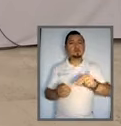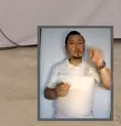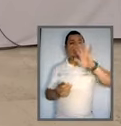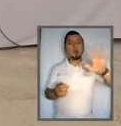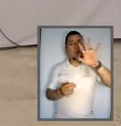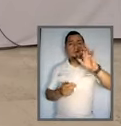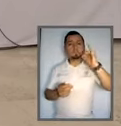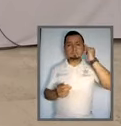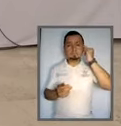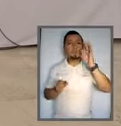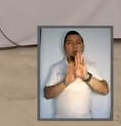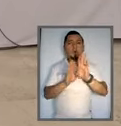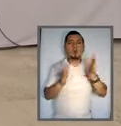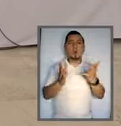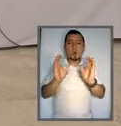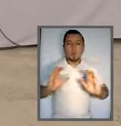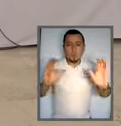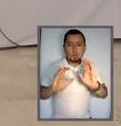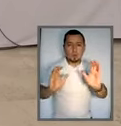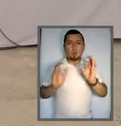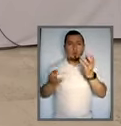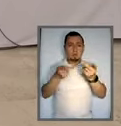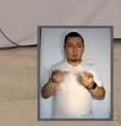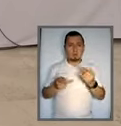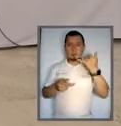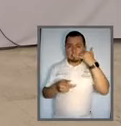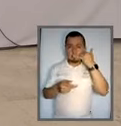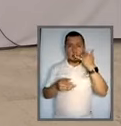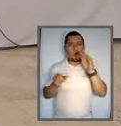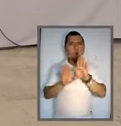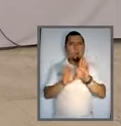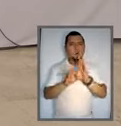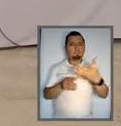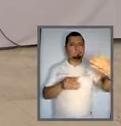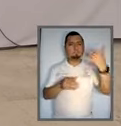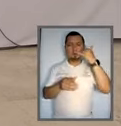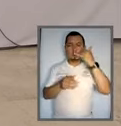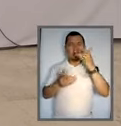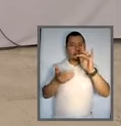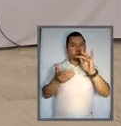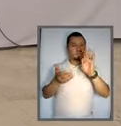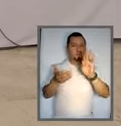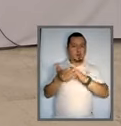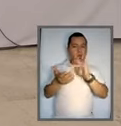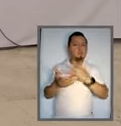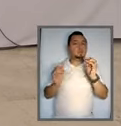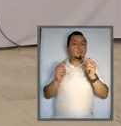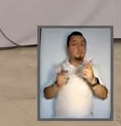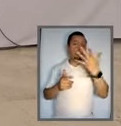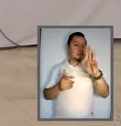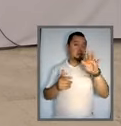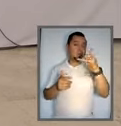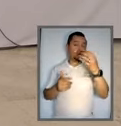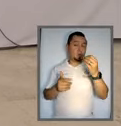para que tengan acceso a computadoras o incluso servicios de telefonía para poder acceder a estas clases? El segundo, ayer 10 de